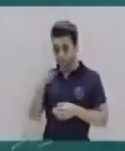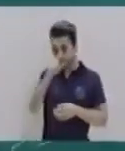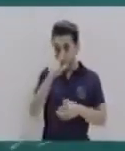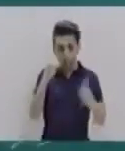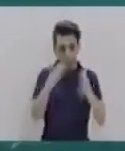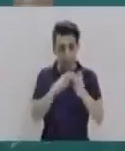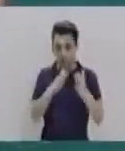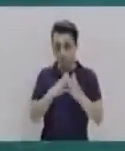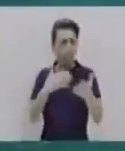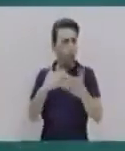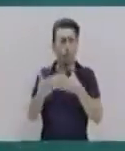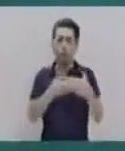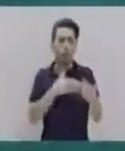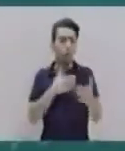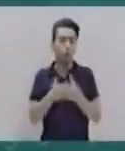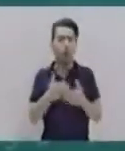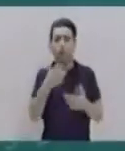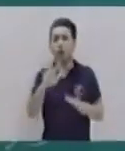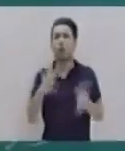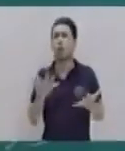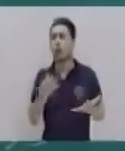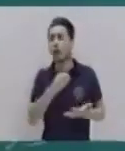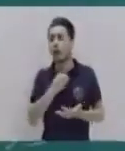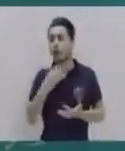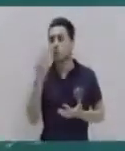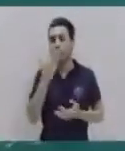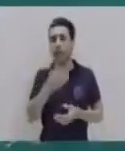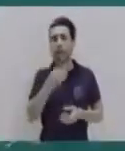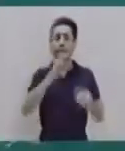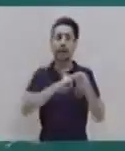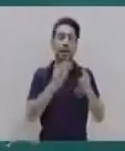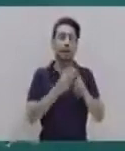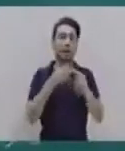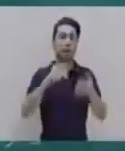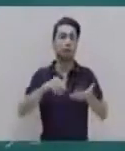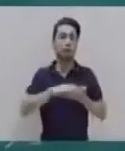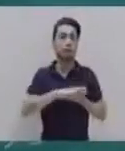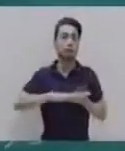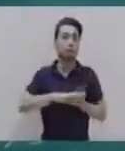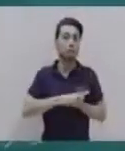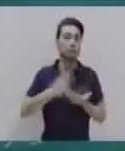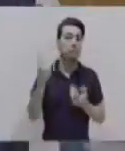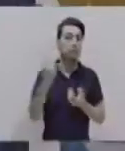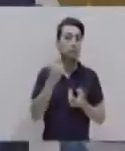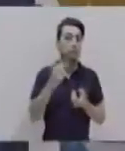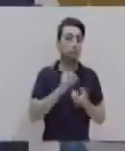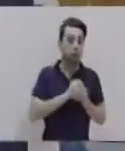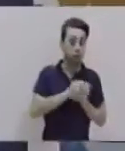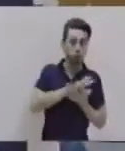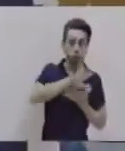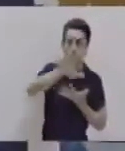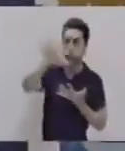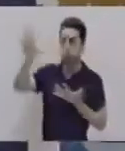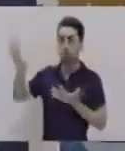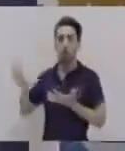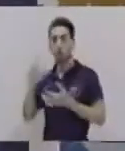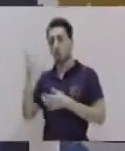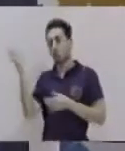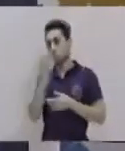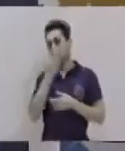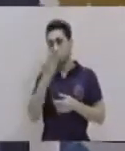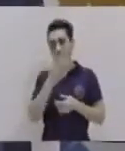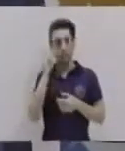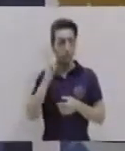qué carrera tomes, matemática es la base fundamental de todas las carreras y siempre se aplica en la vida